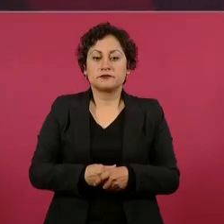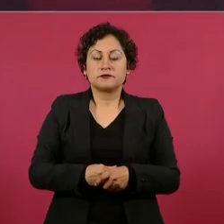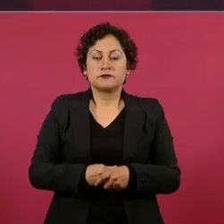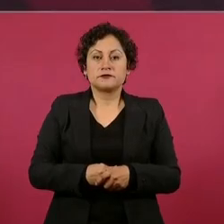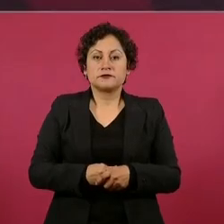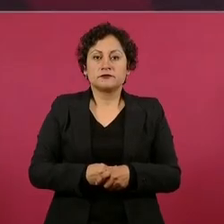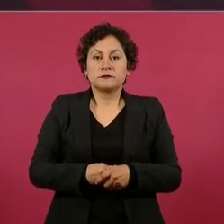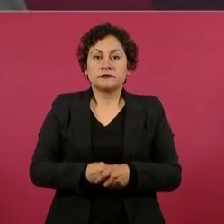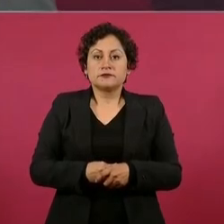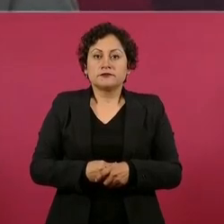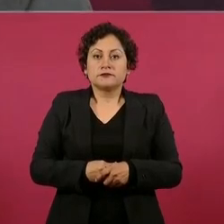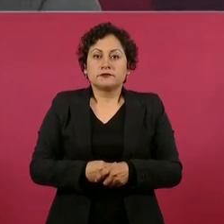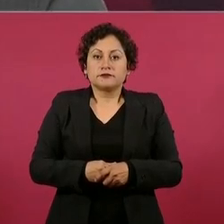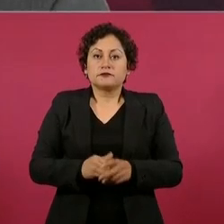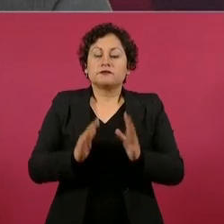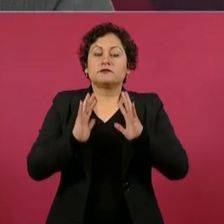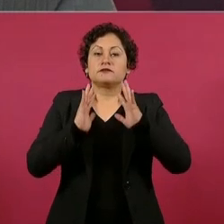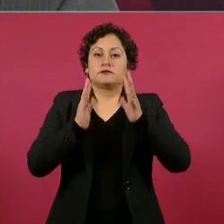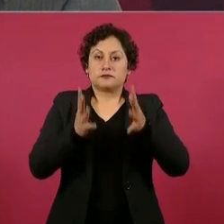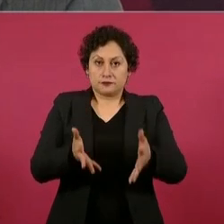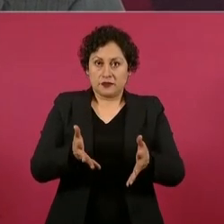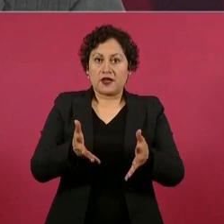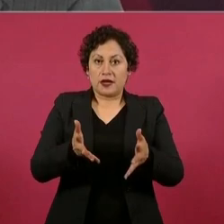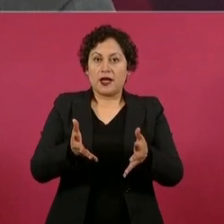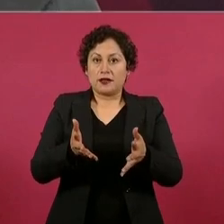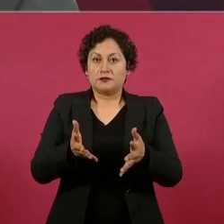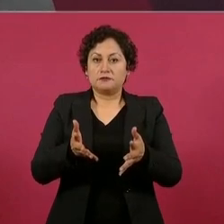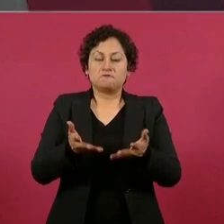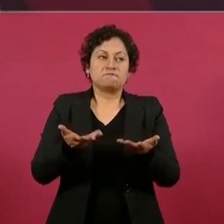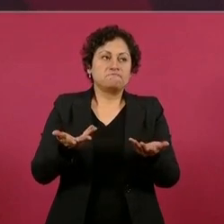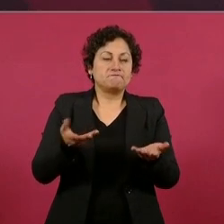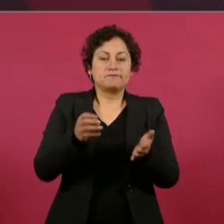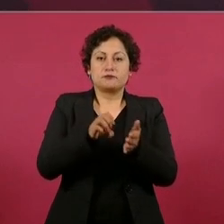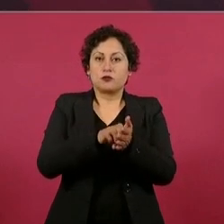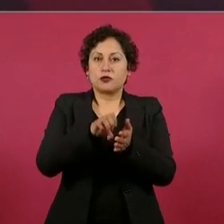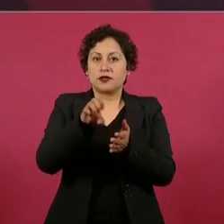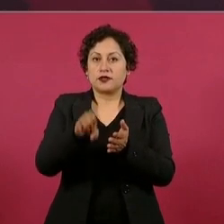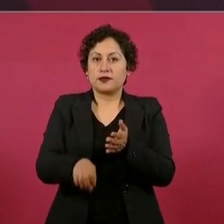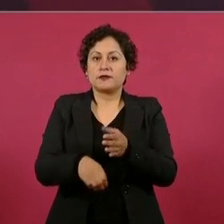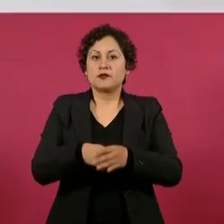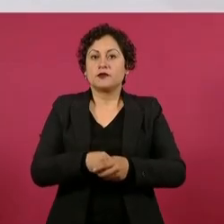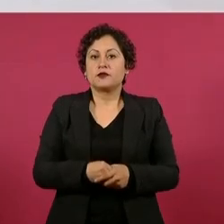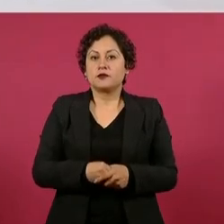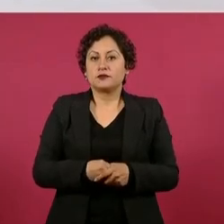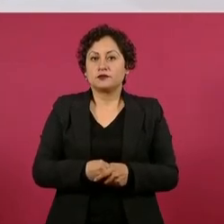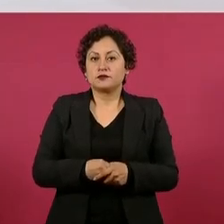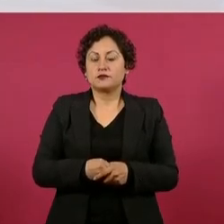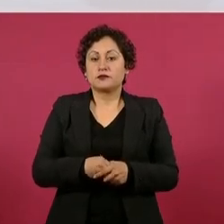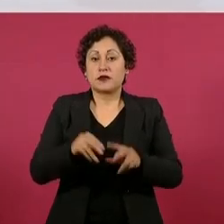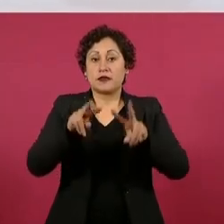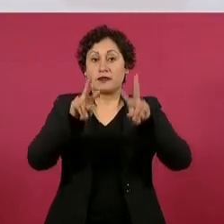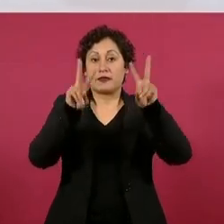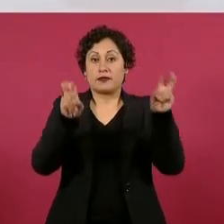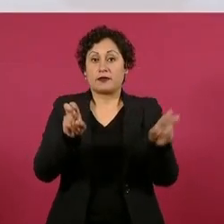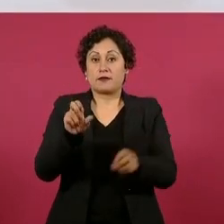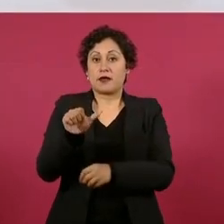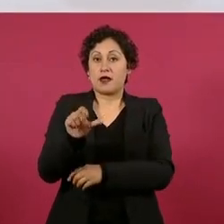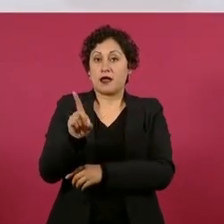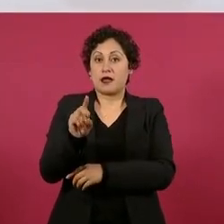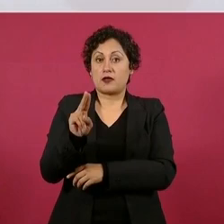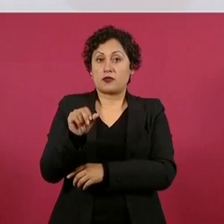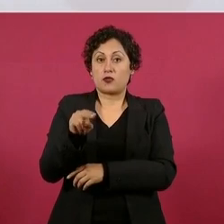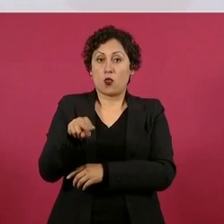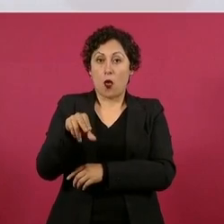ya se hizo una evaluación de todo el funcionamiento de las aduanas,